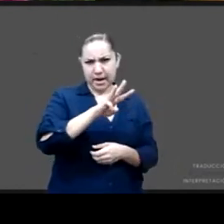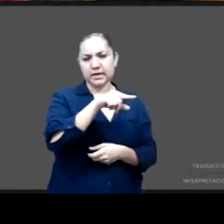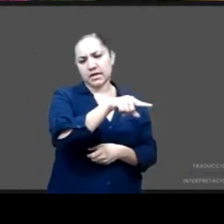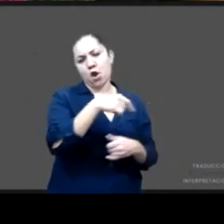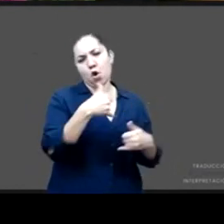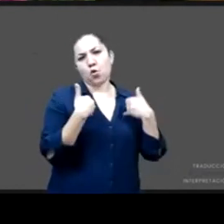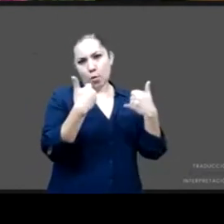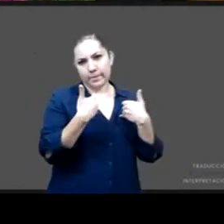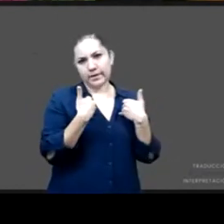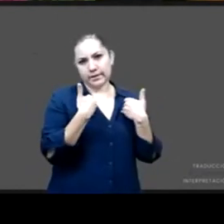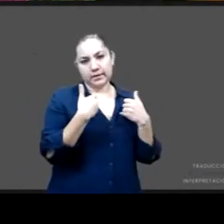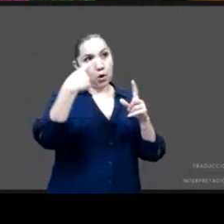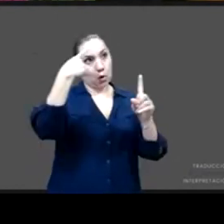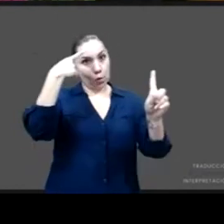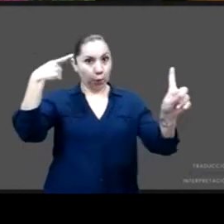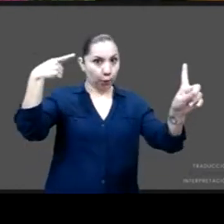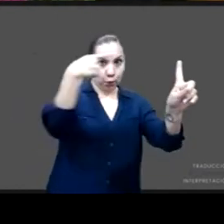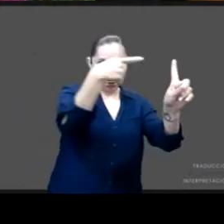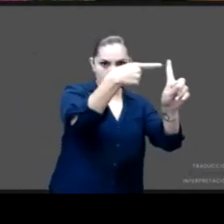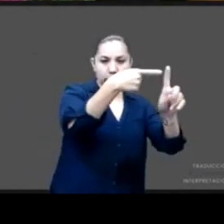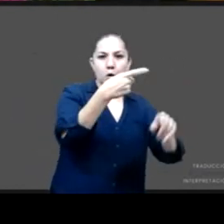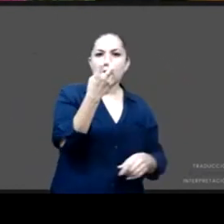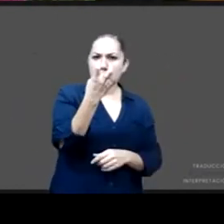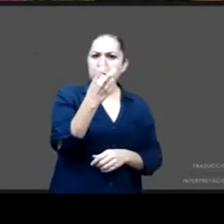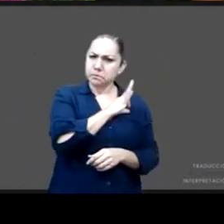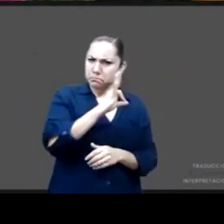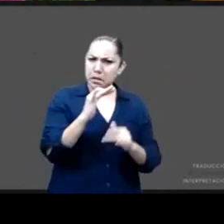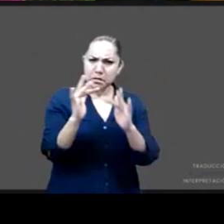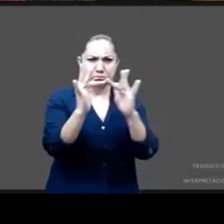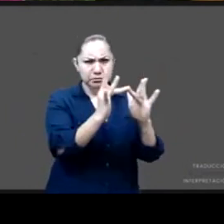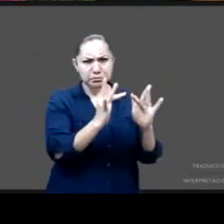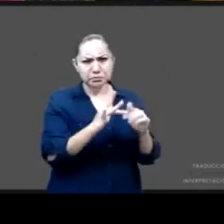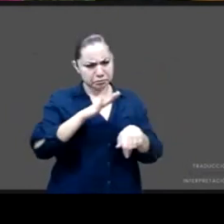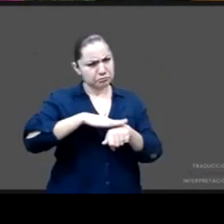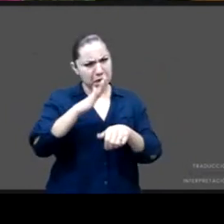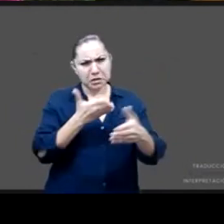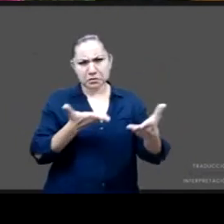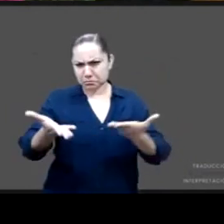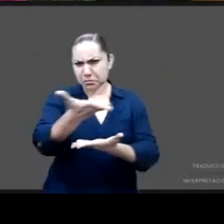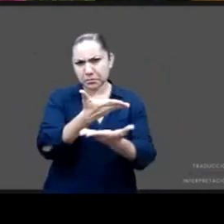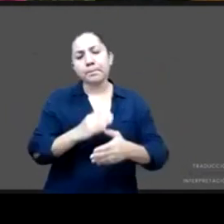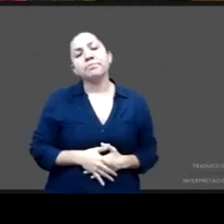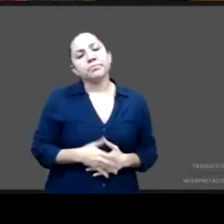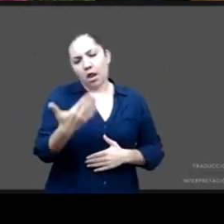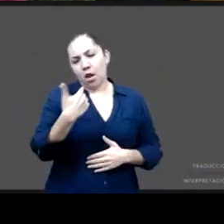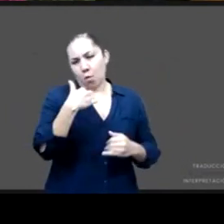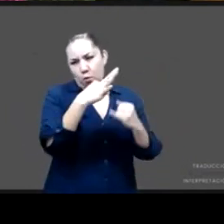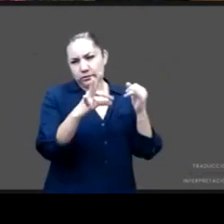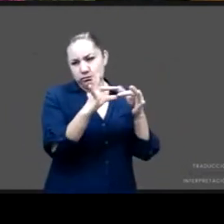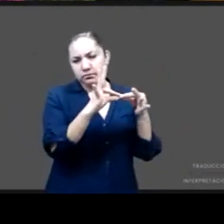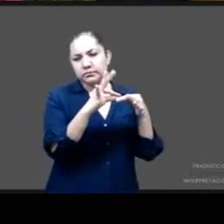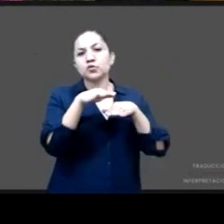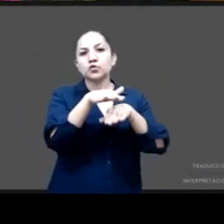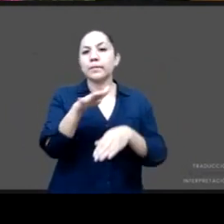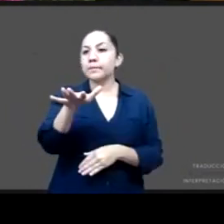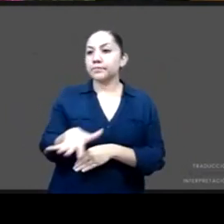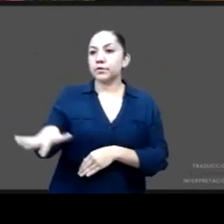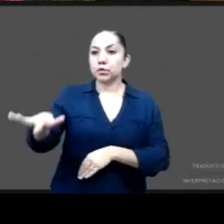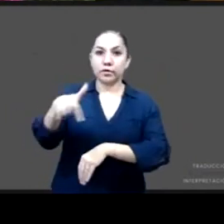muy difícil de los de las familias donde los papás son consumidores otro tipo de cosas